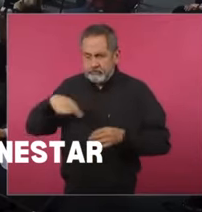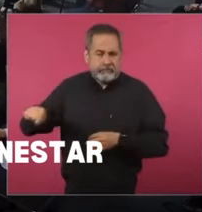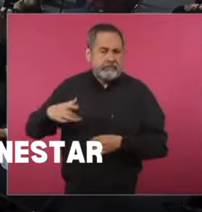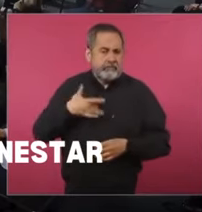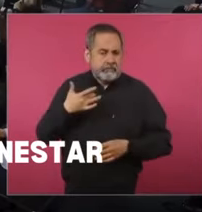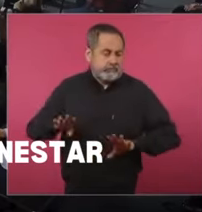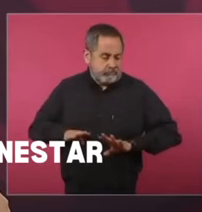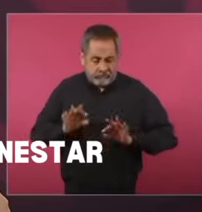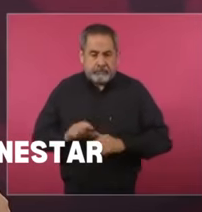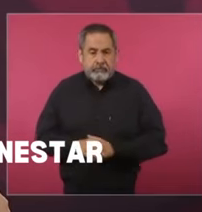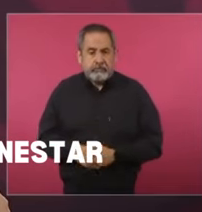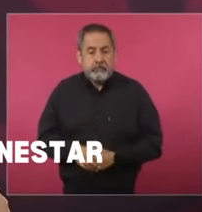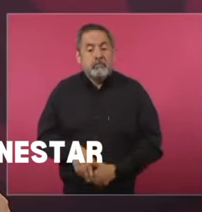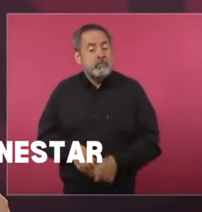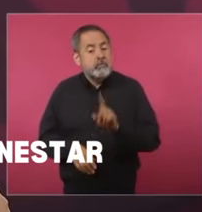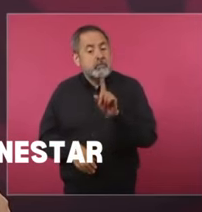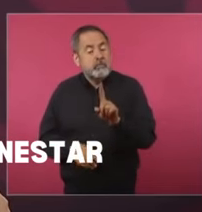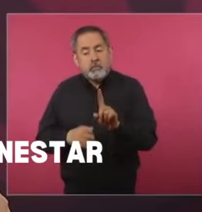Una buena